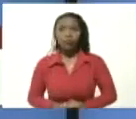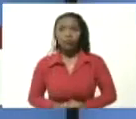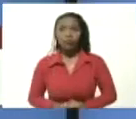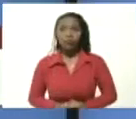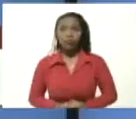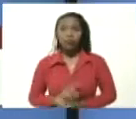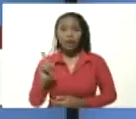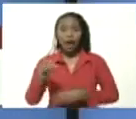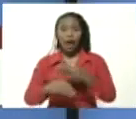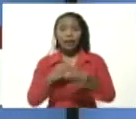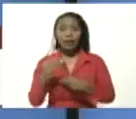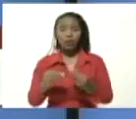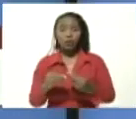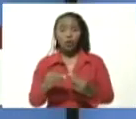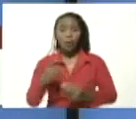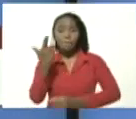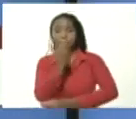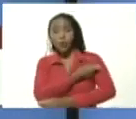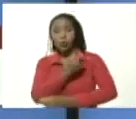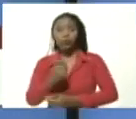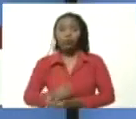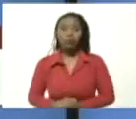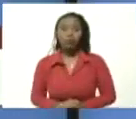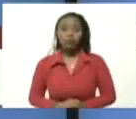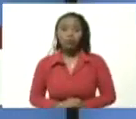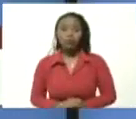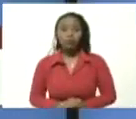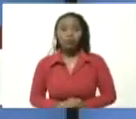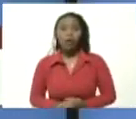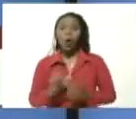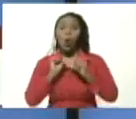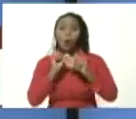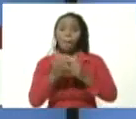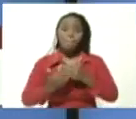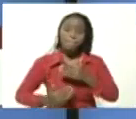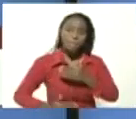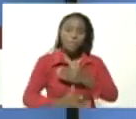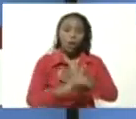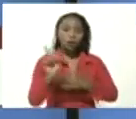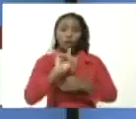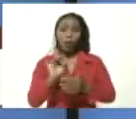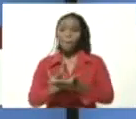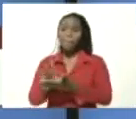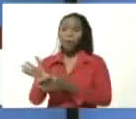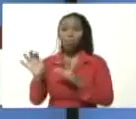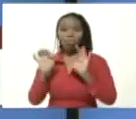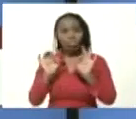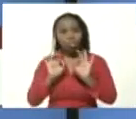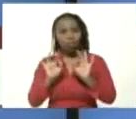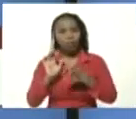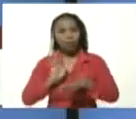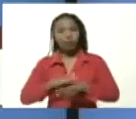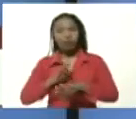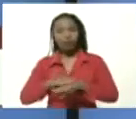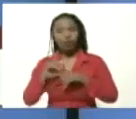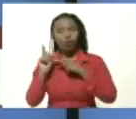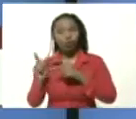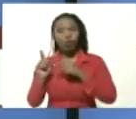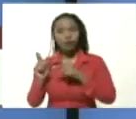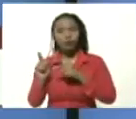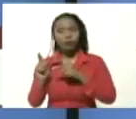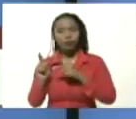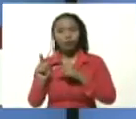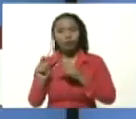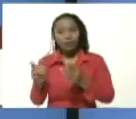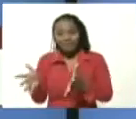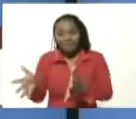que han sido vacunados. Y seguimos avanzando, no somos excluyentes para nada. Por eso